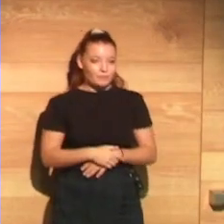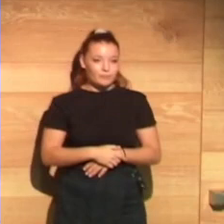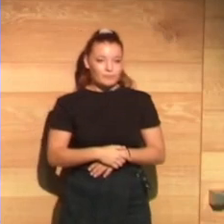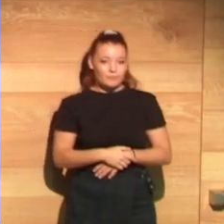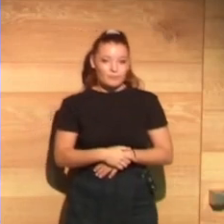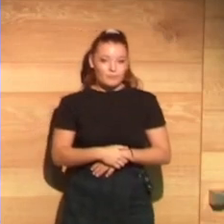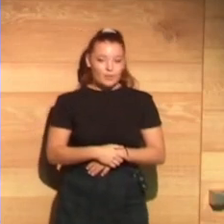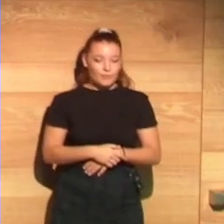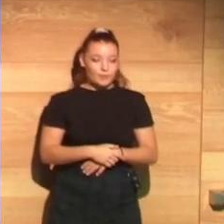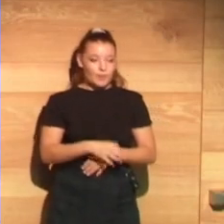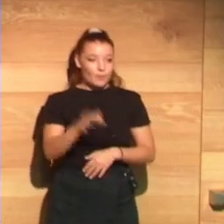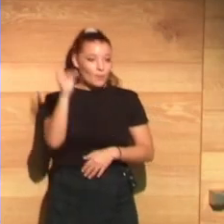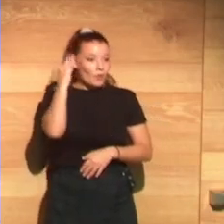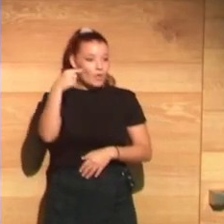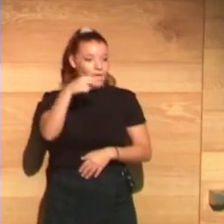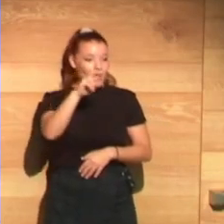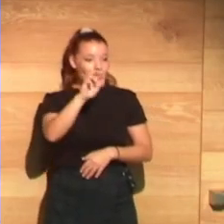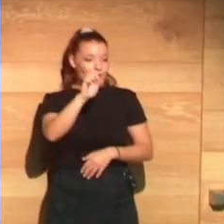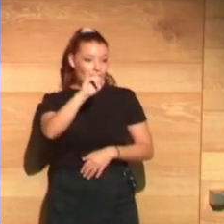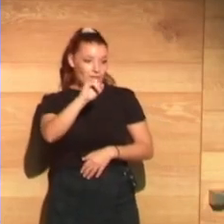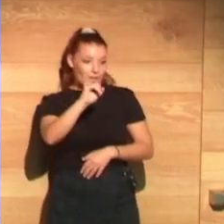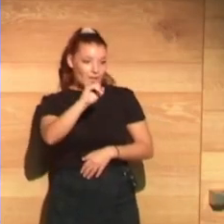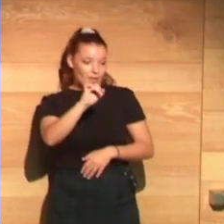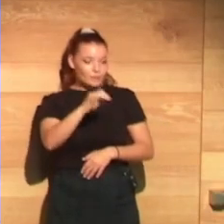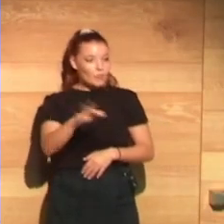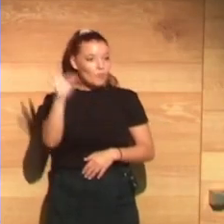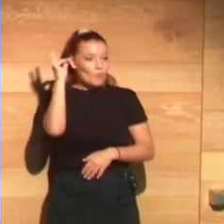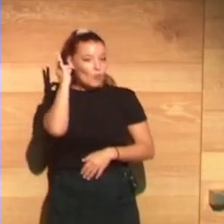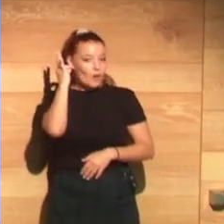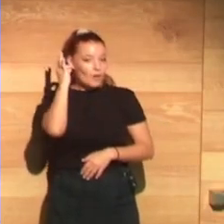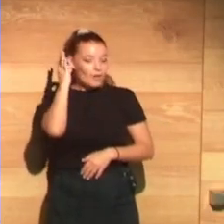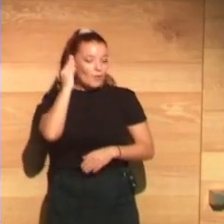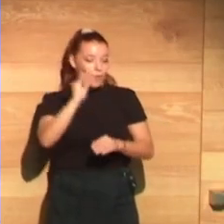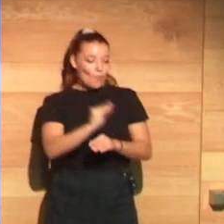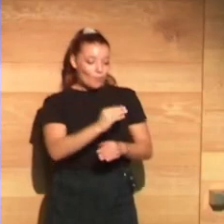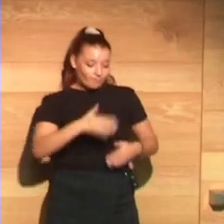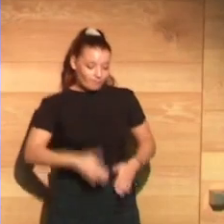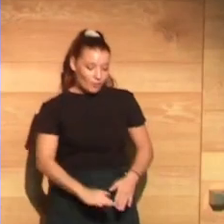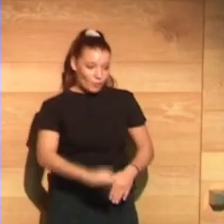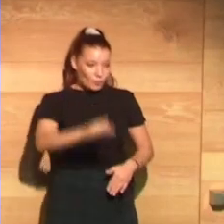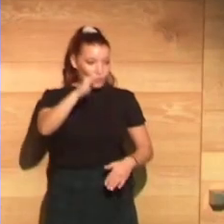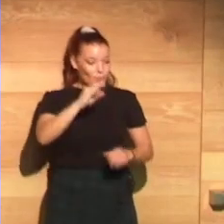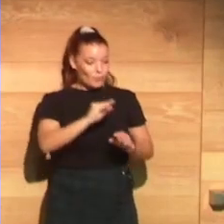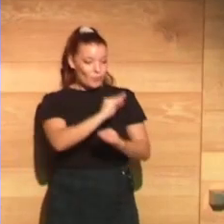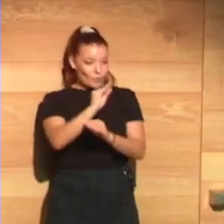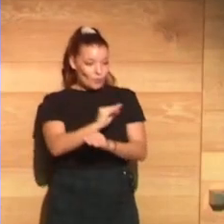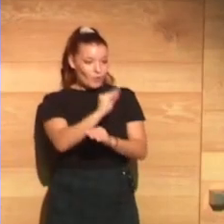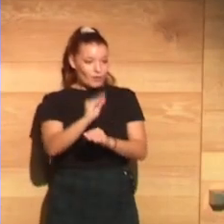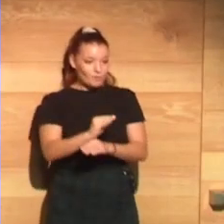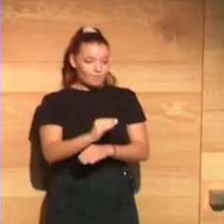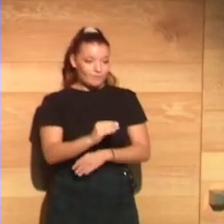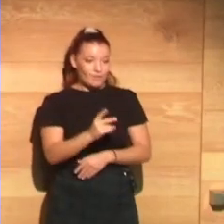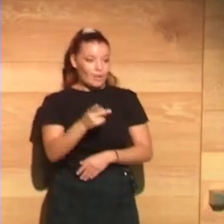madre. No creo que solo de la madre, creo que de Grace McKean, que es otra mujer que también